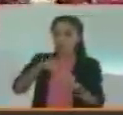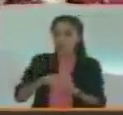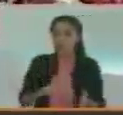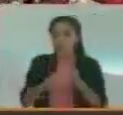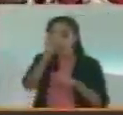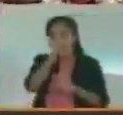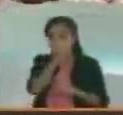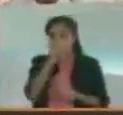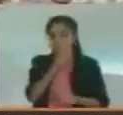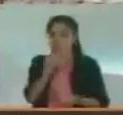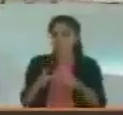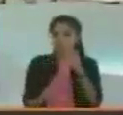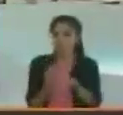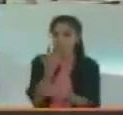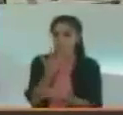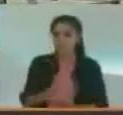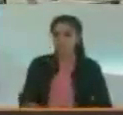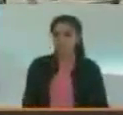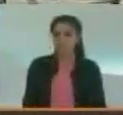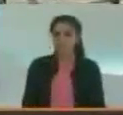domingo 20 de mayo.